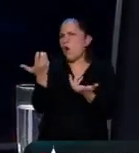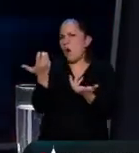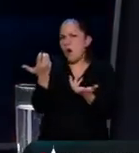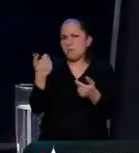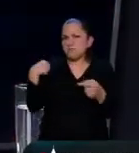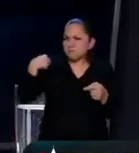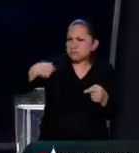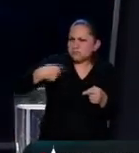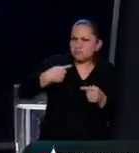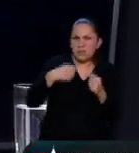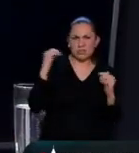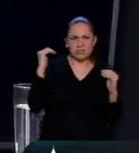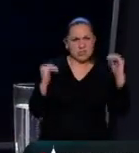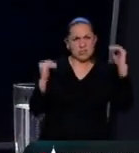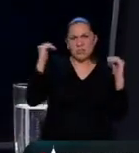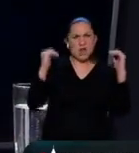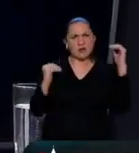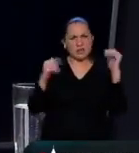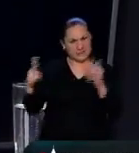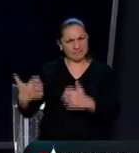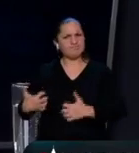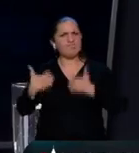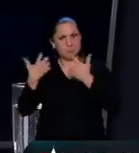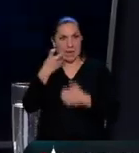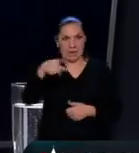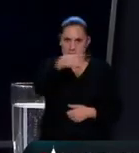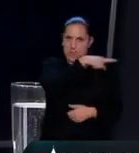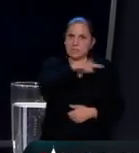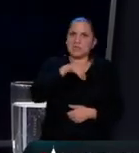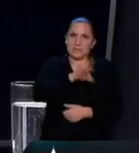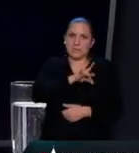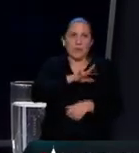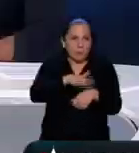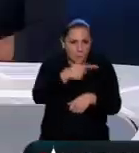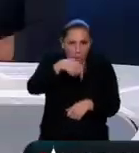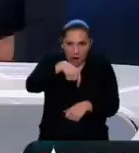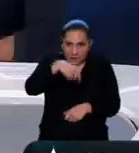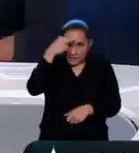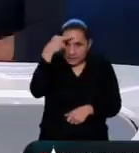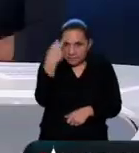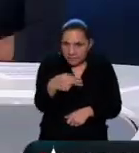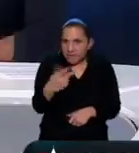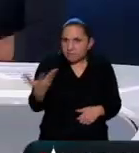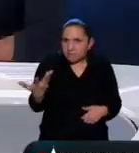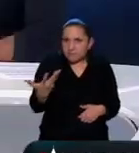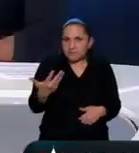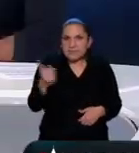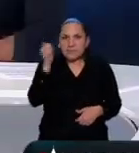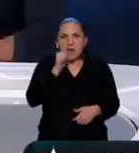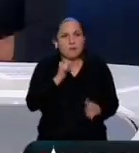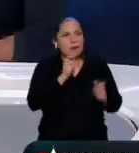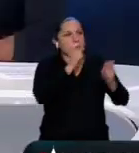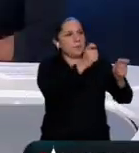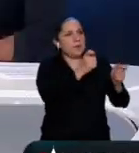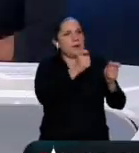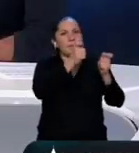injusto, brutal de los recursos de un país tan rico como este, y que la idea de